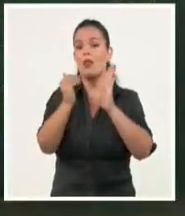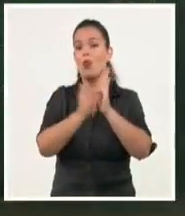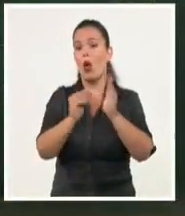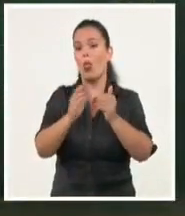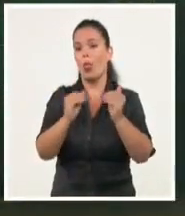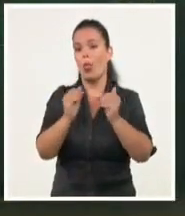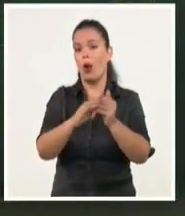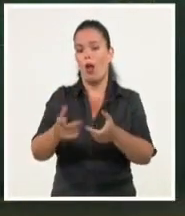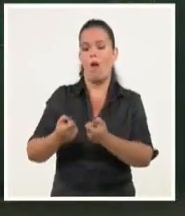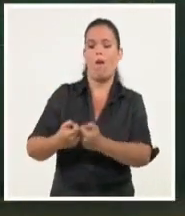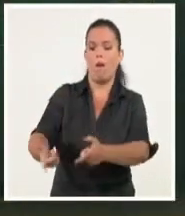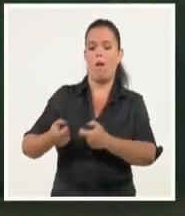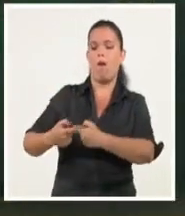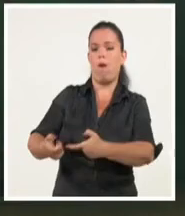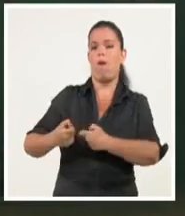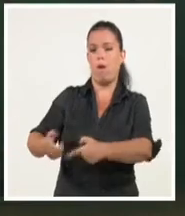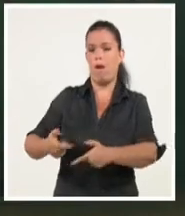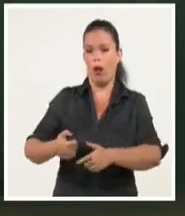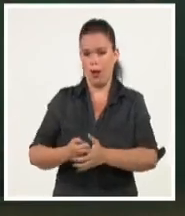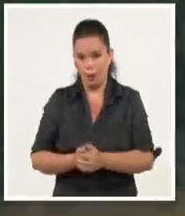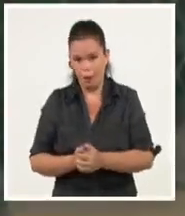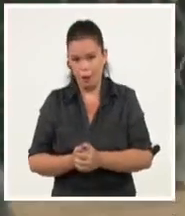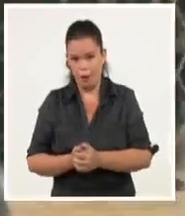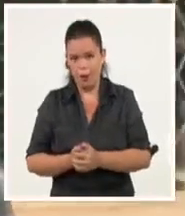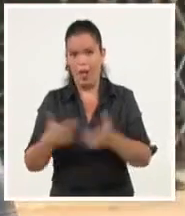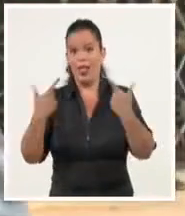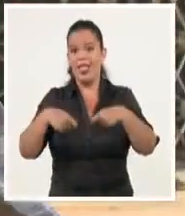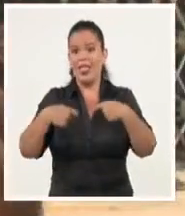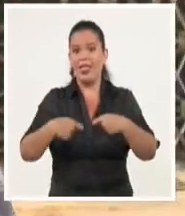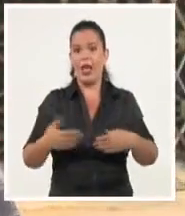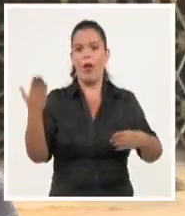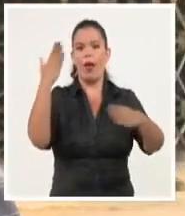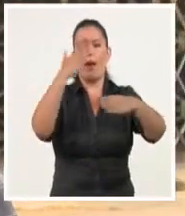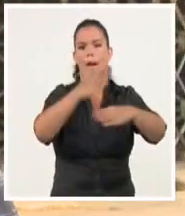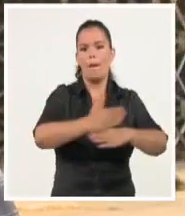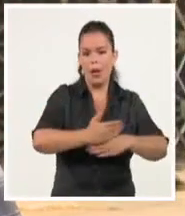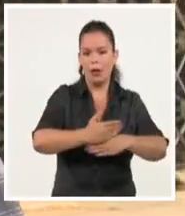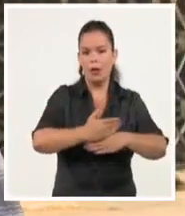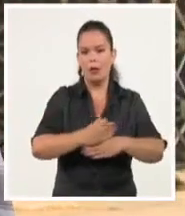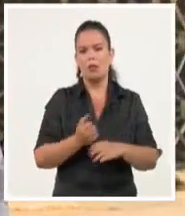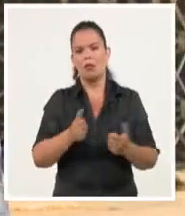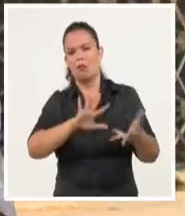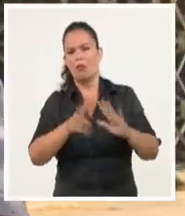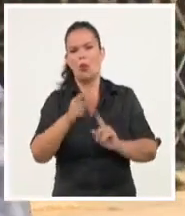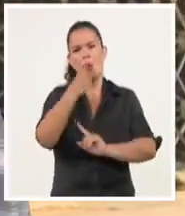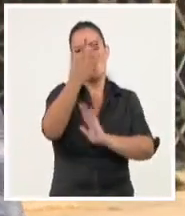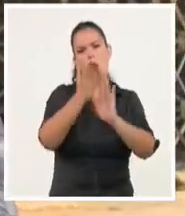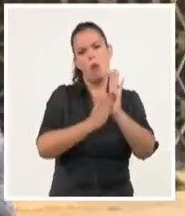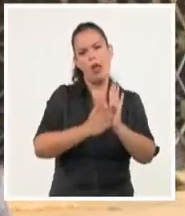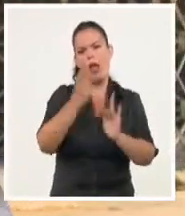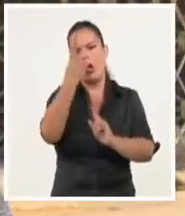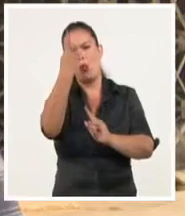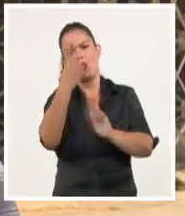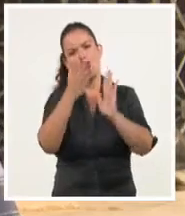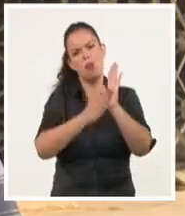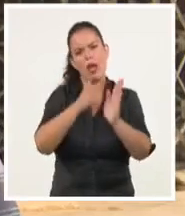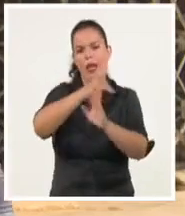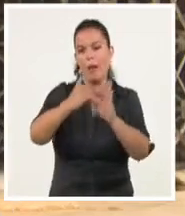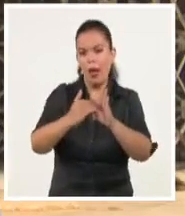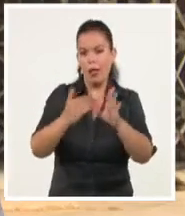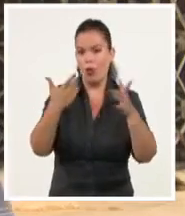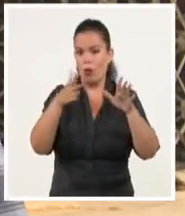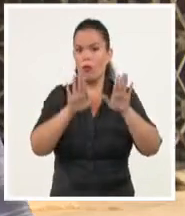se incorpore luego de los 30, 35 o 40 días donde se haga todo el alcance de volumen, vamos a disponer entonces de su